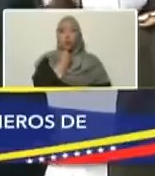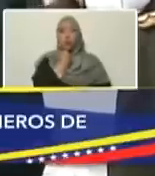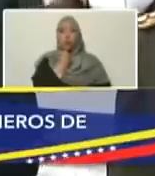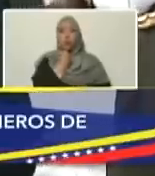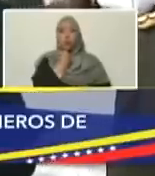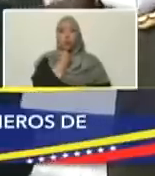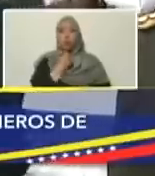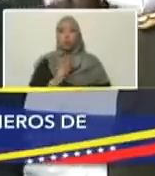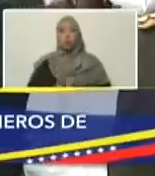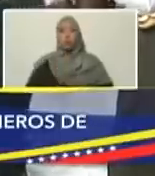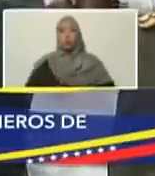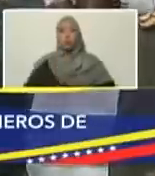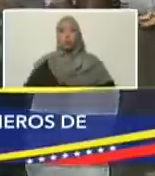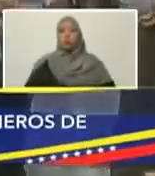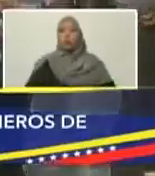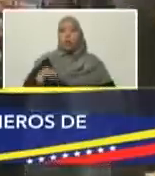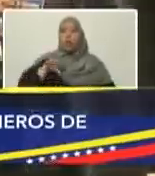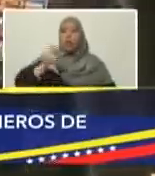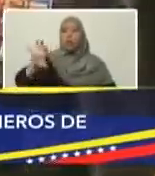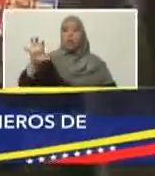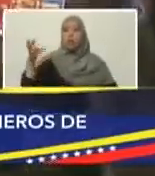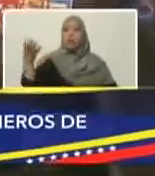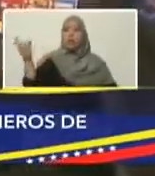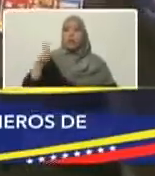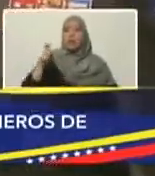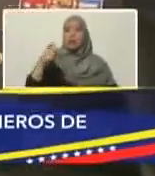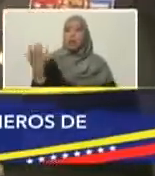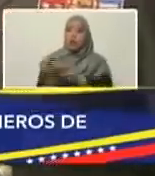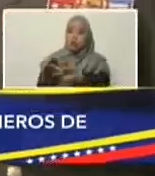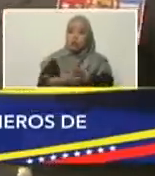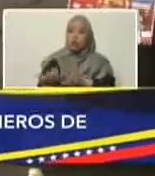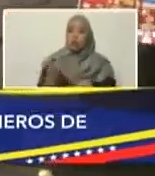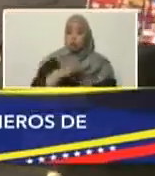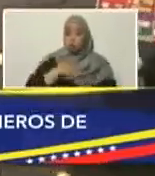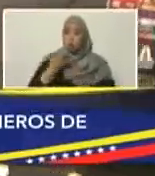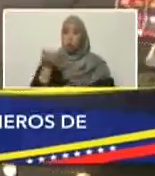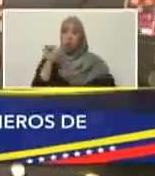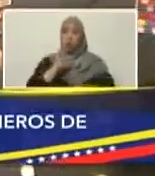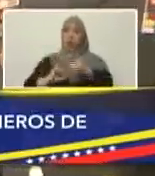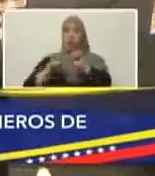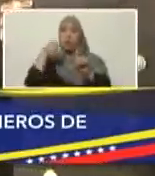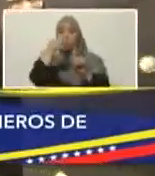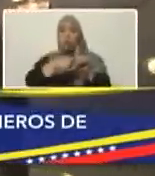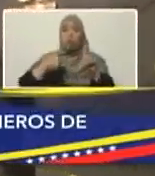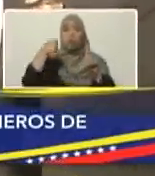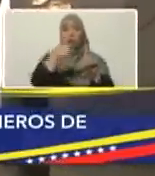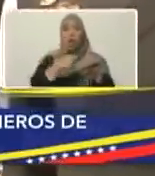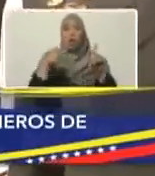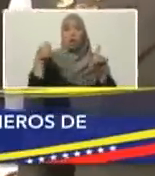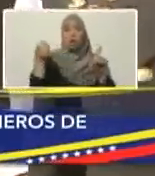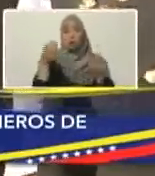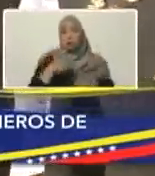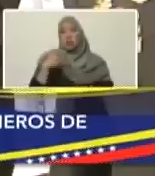Cuando el clarín de la patria llama, cuando suena el clarín de la patria,